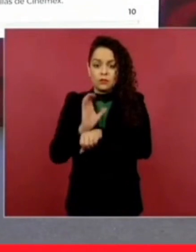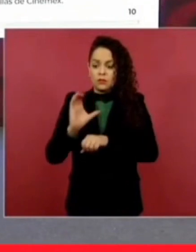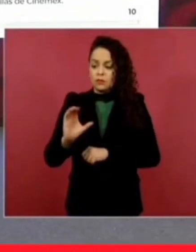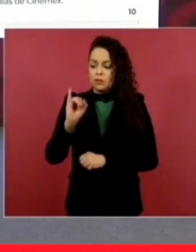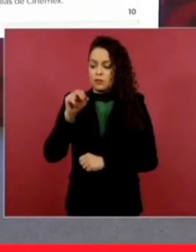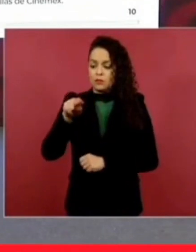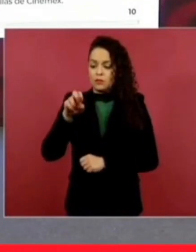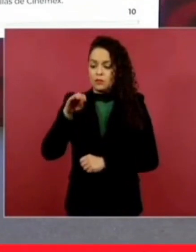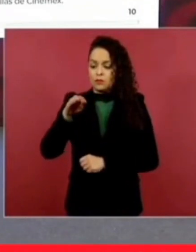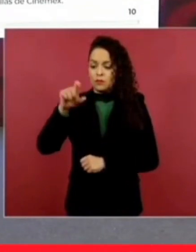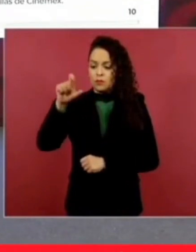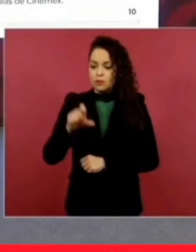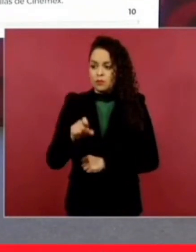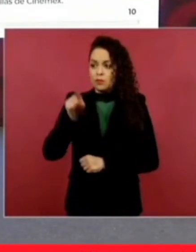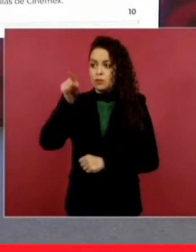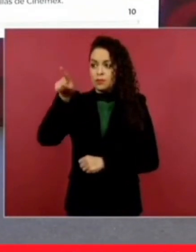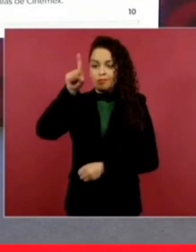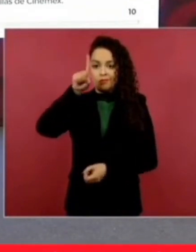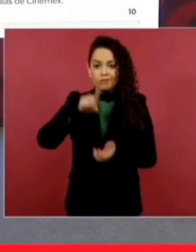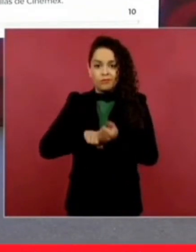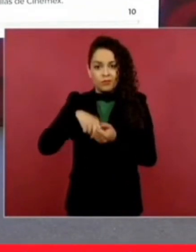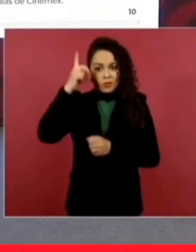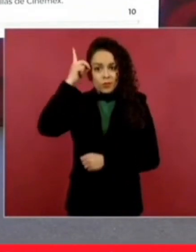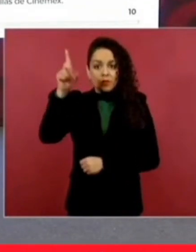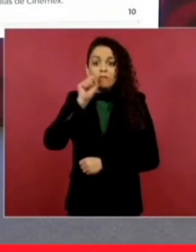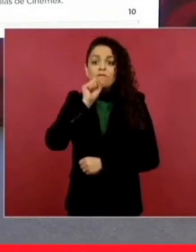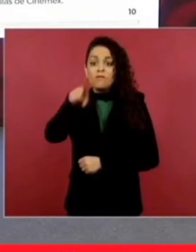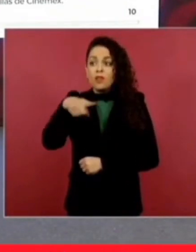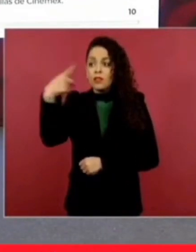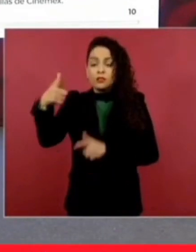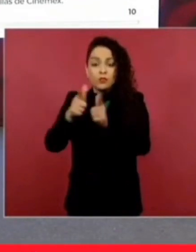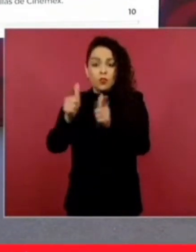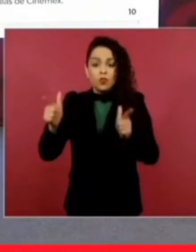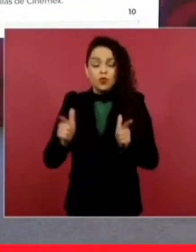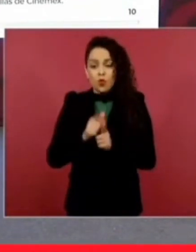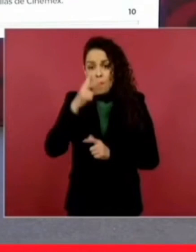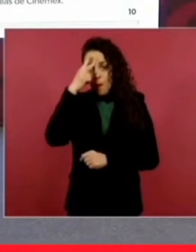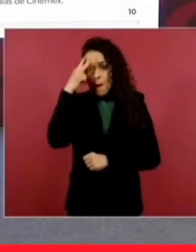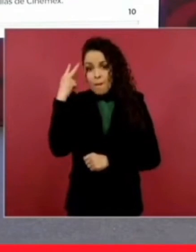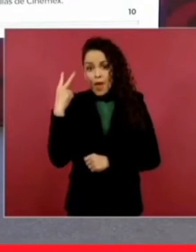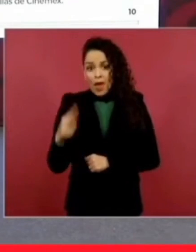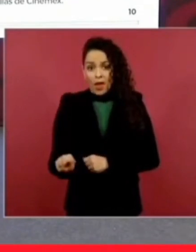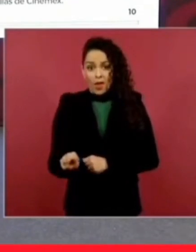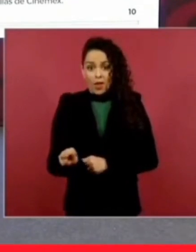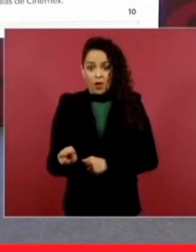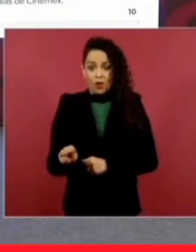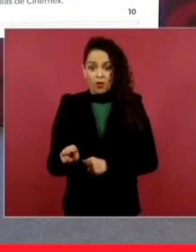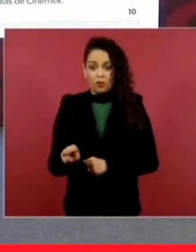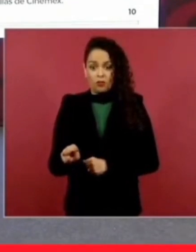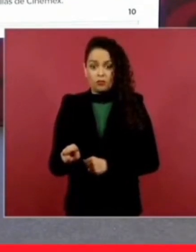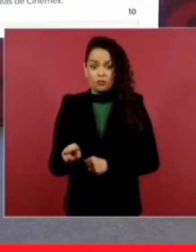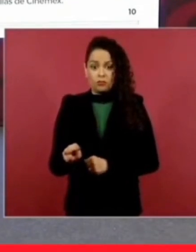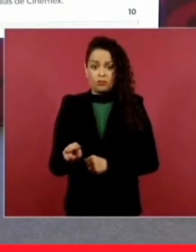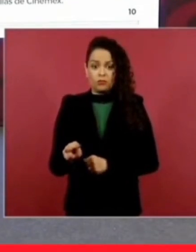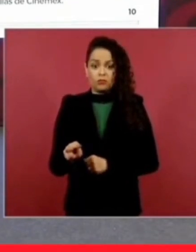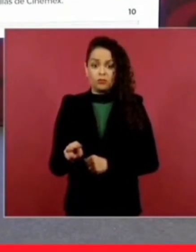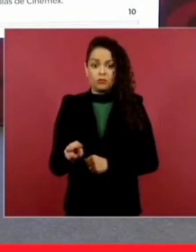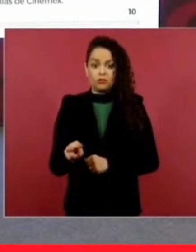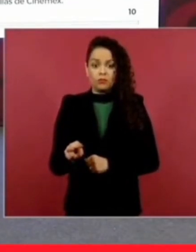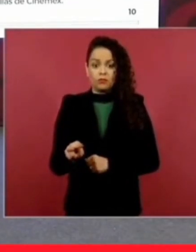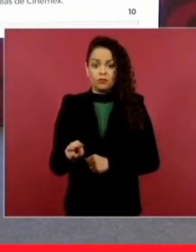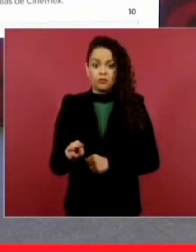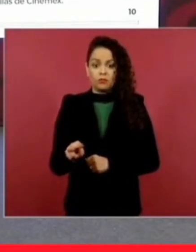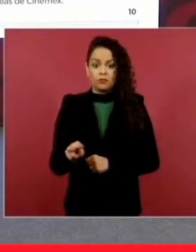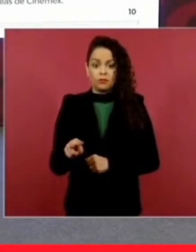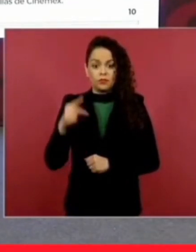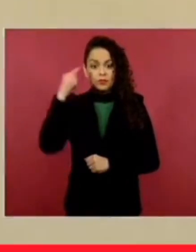también es de Grupo México. Spots que salieron donde se contaba en esos spots que ya había una